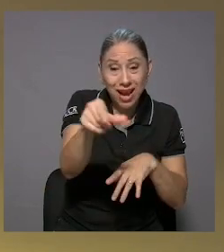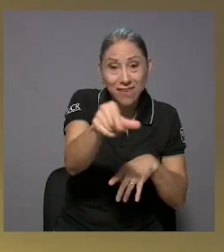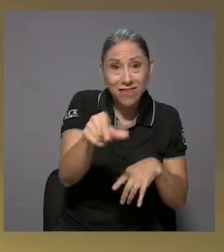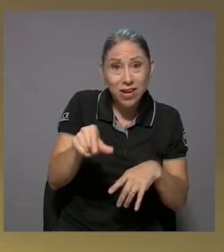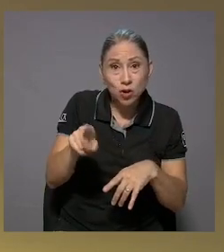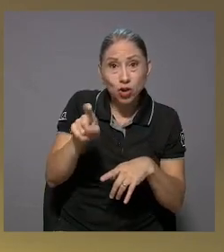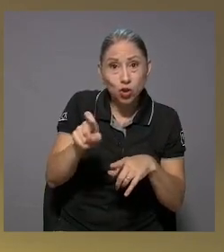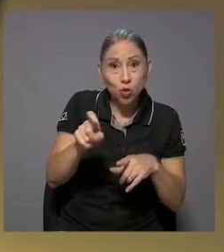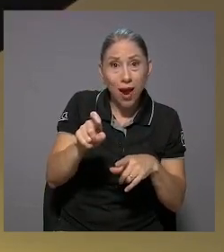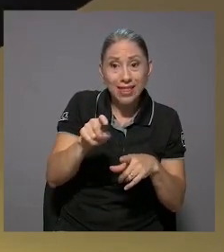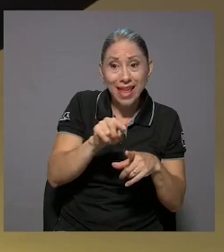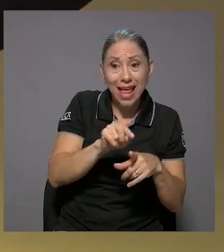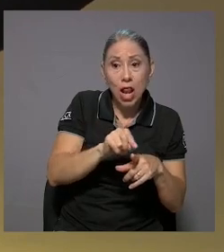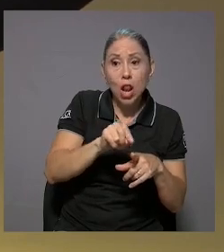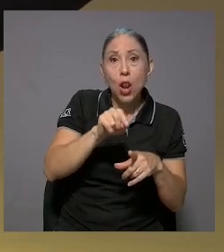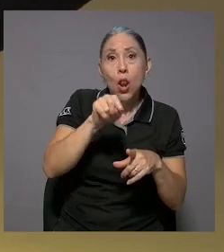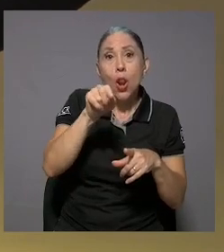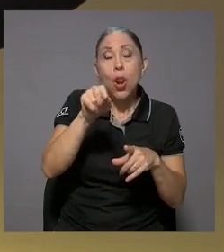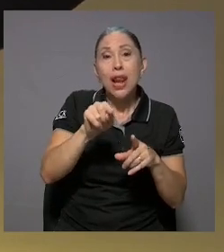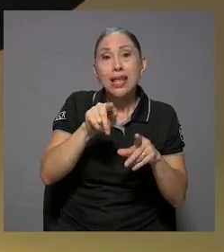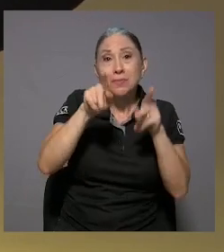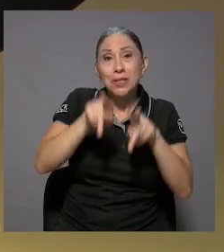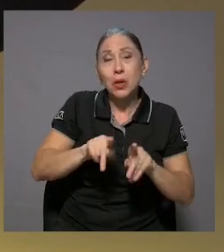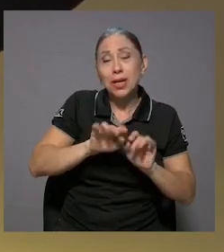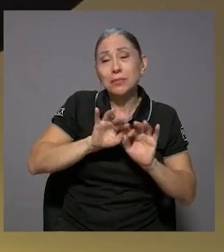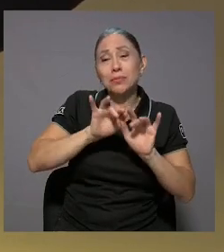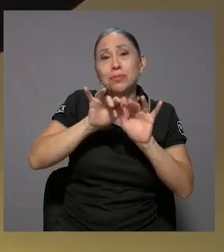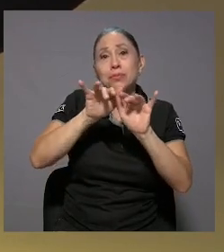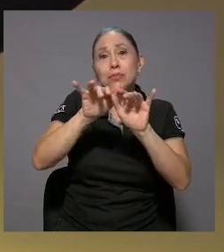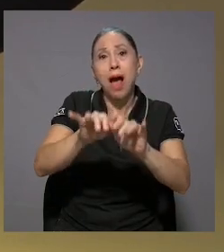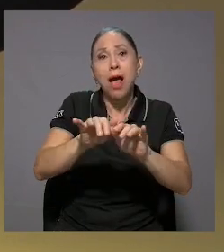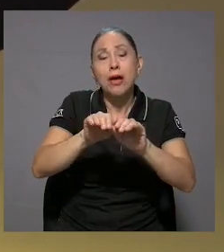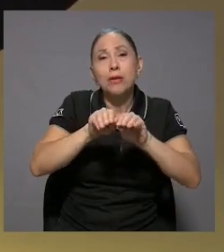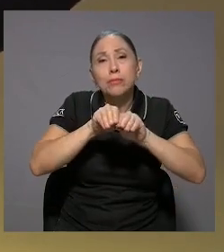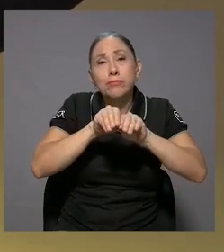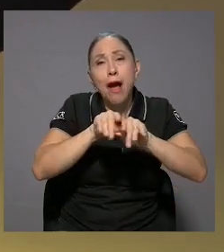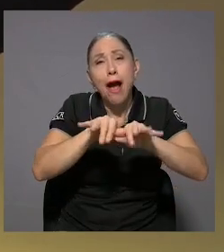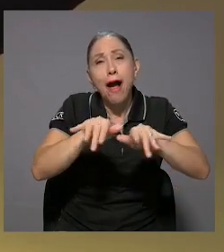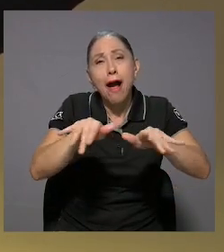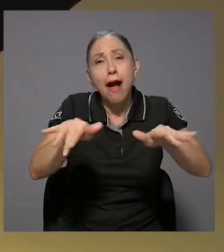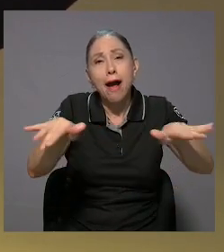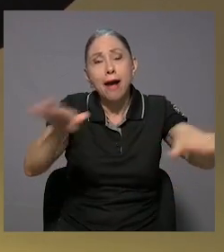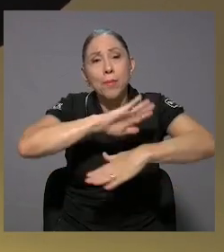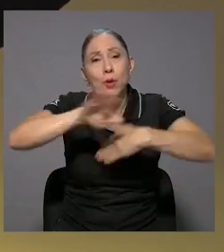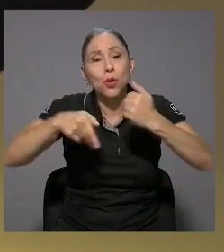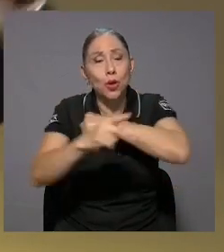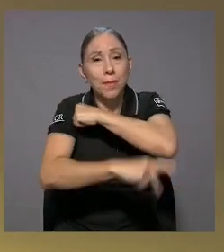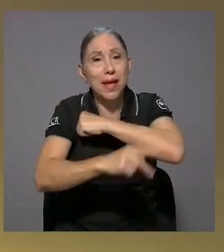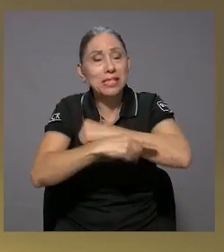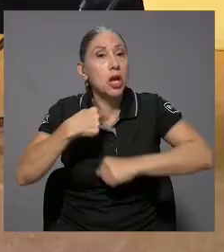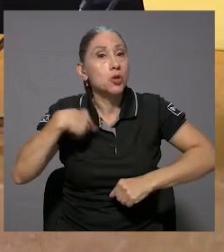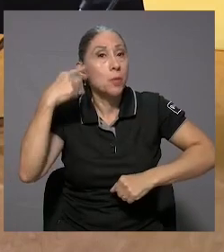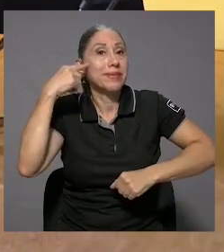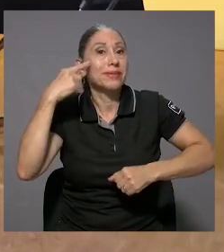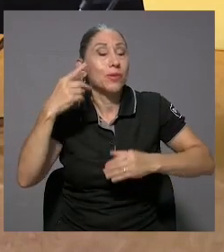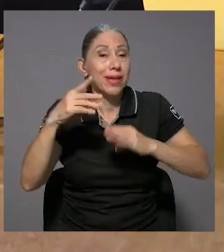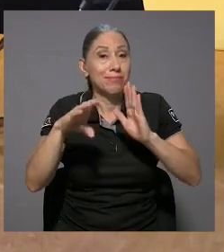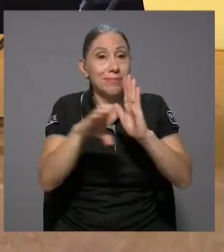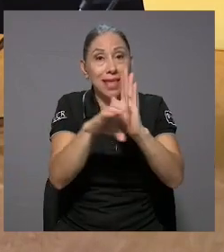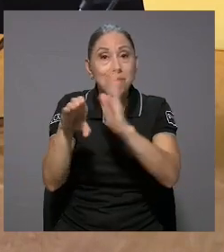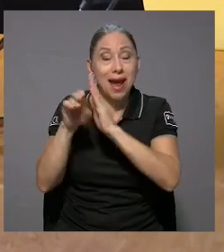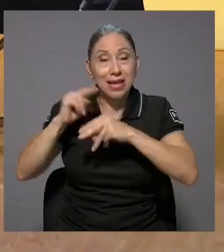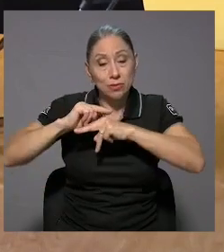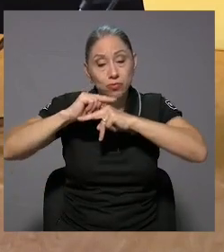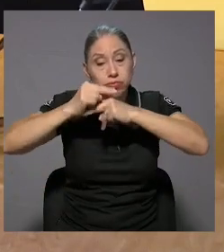Suchiate, se desparraman por todo el país, y entonces me imagino que las imágenes pudieran